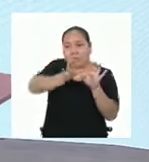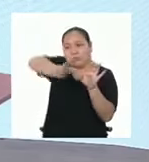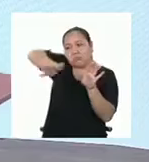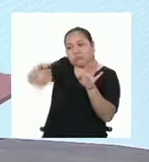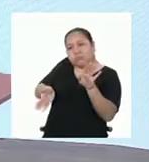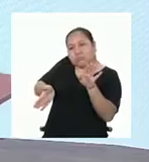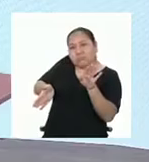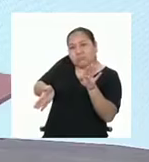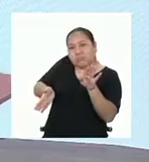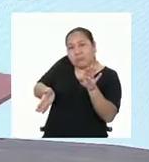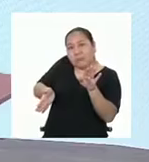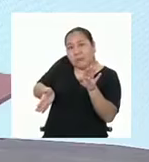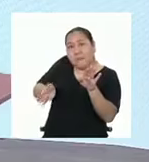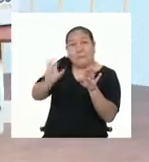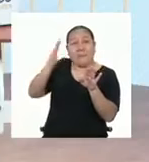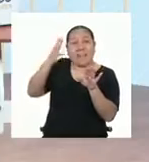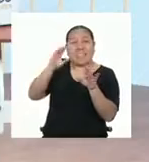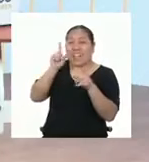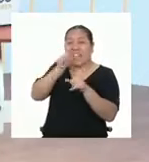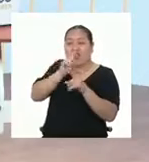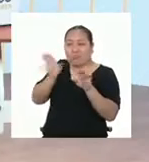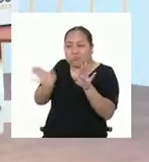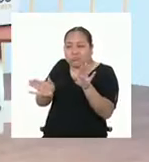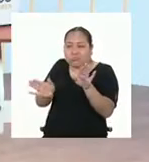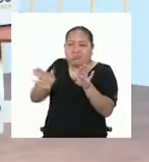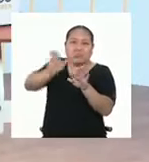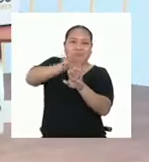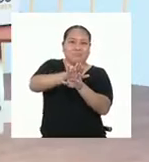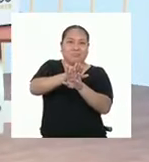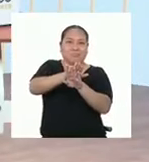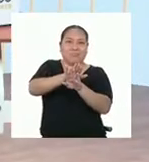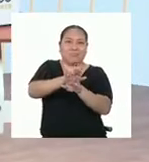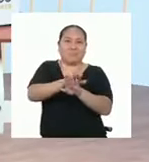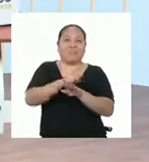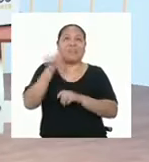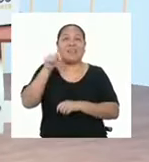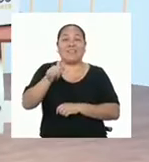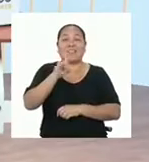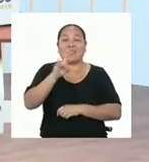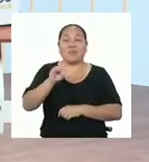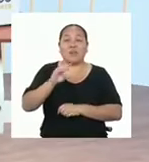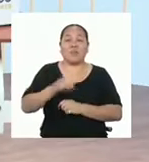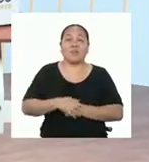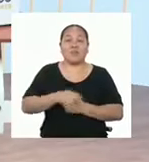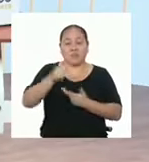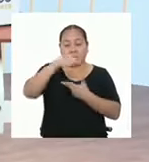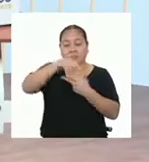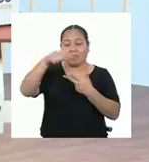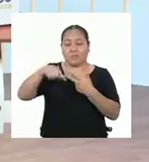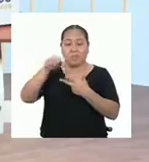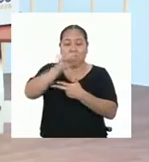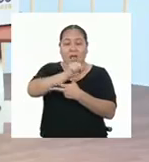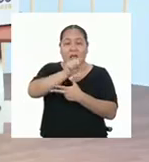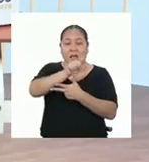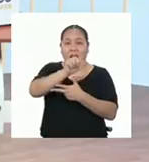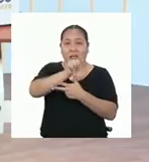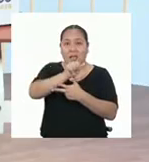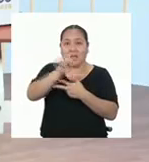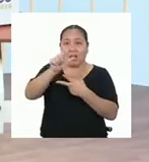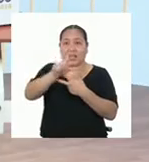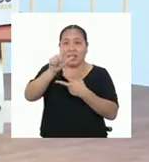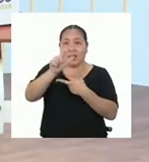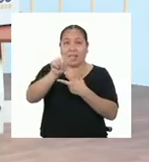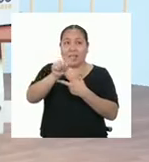podrían llegar a confundir Para eso utilizamos los criterios de congruencia ALA, LAL